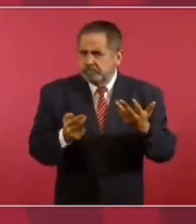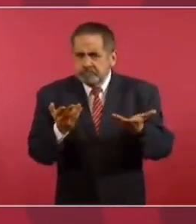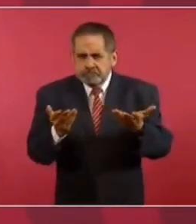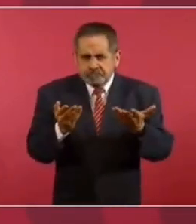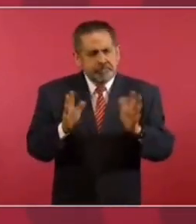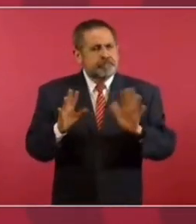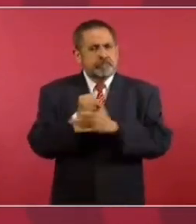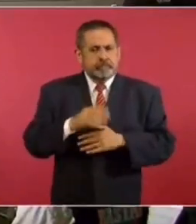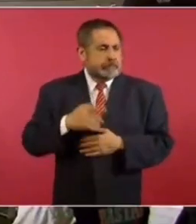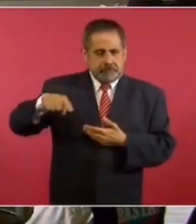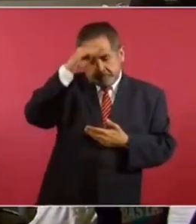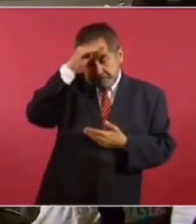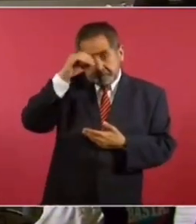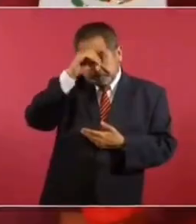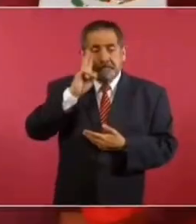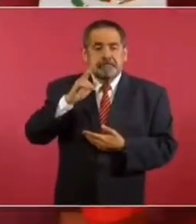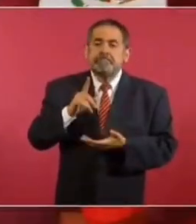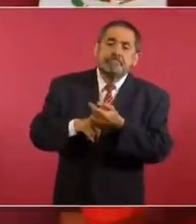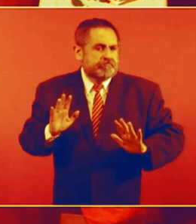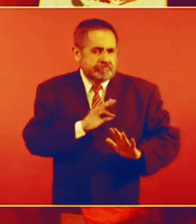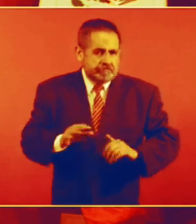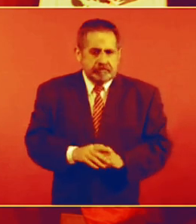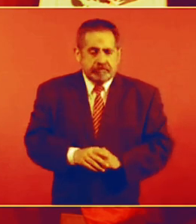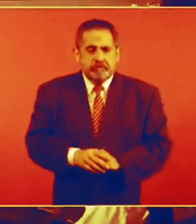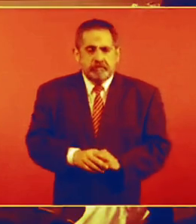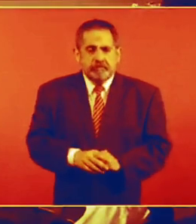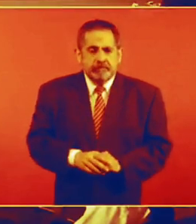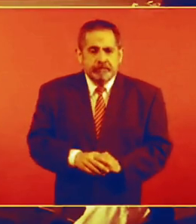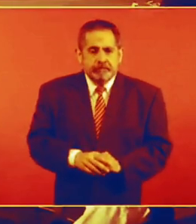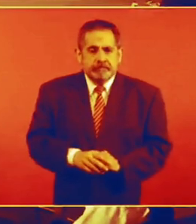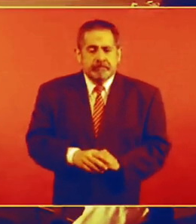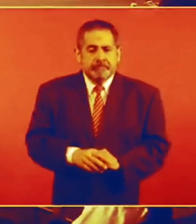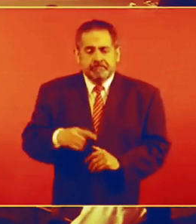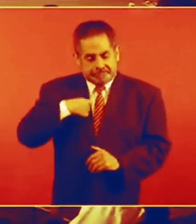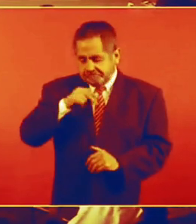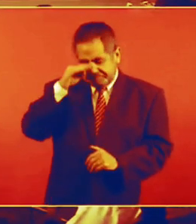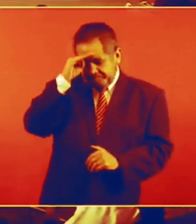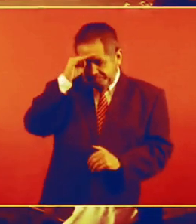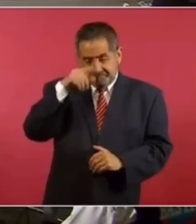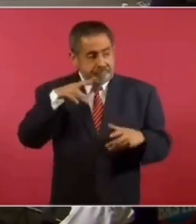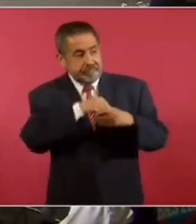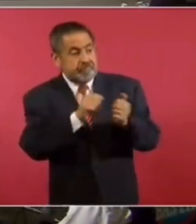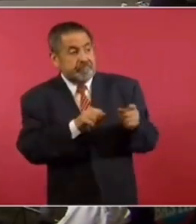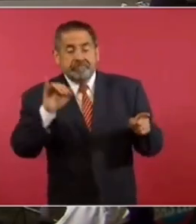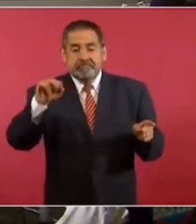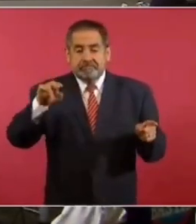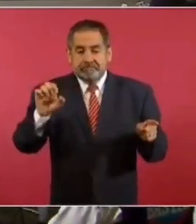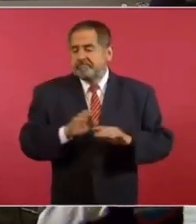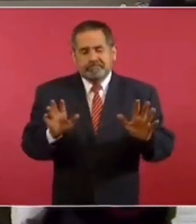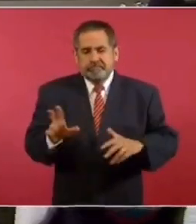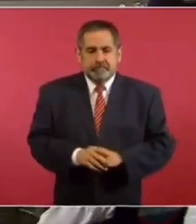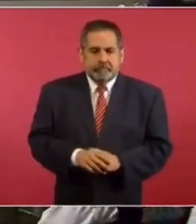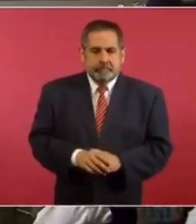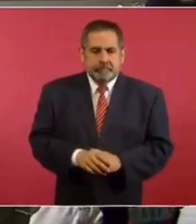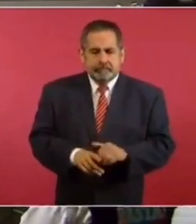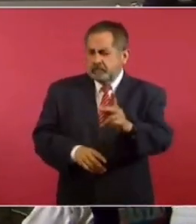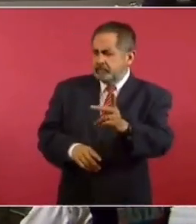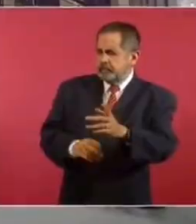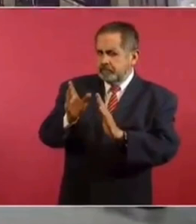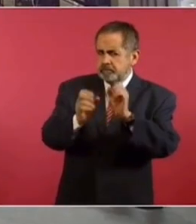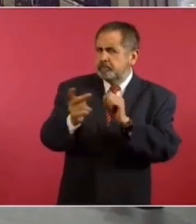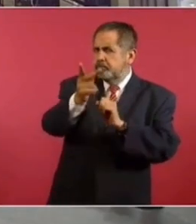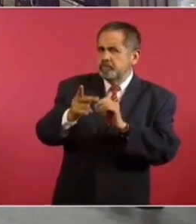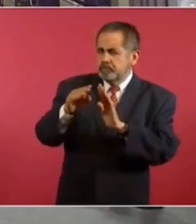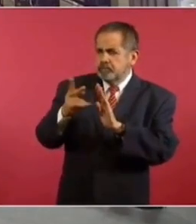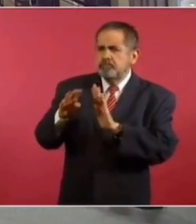ver cómo recogemos los sentimientos de la gente. No considero que se deba hacer con el INE, no, porque nos van a pedir... Formal, no una consulta formal como está